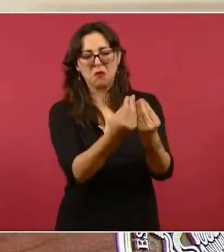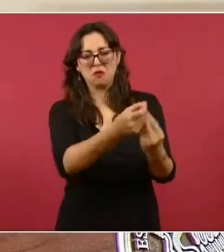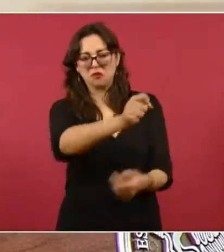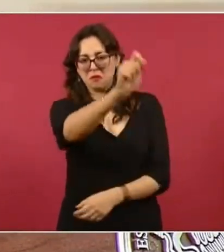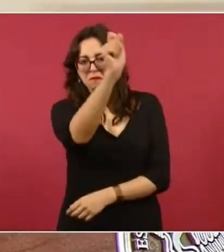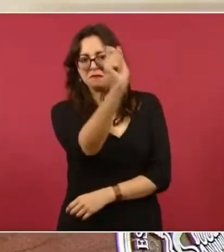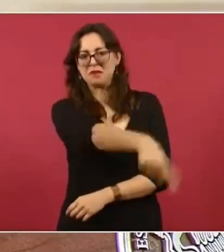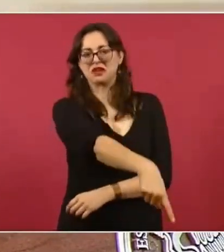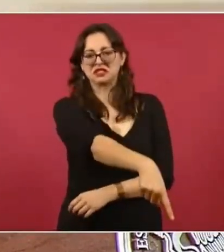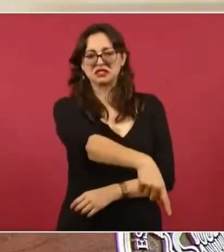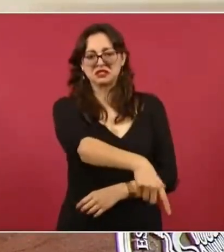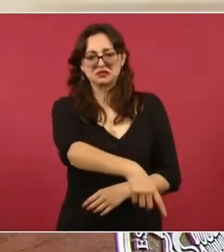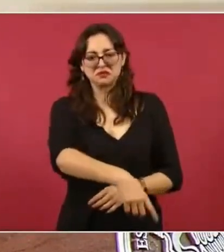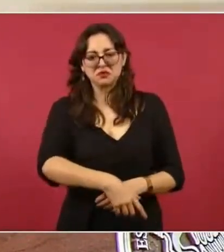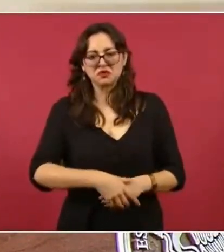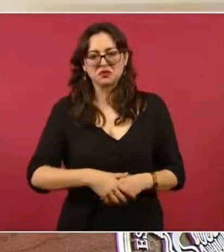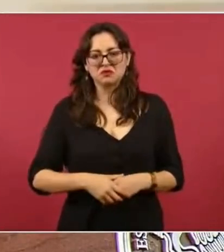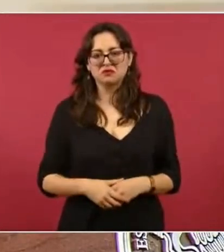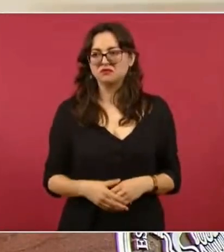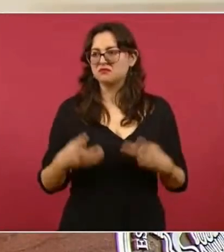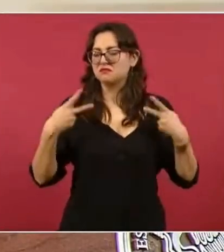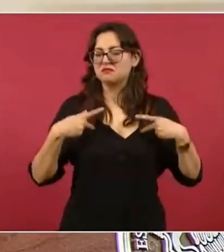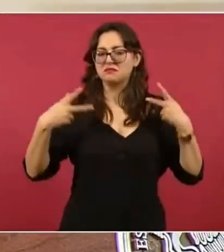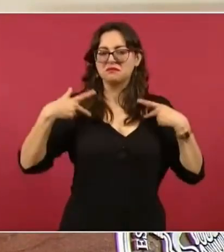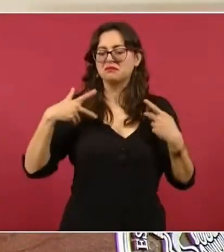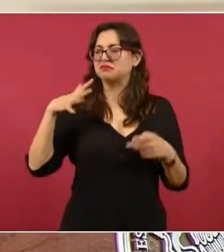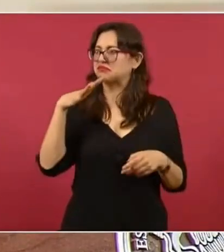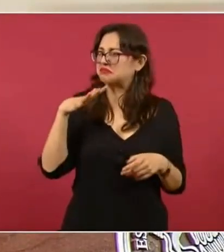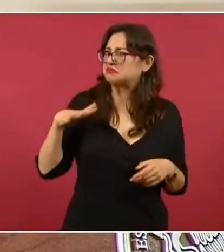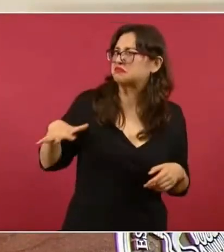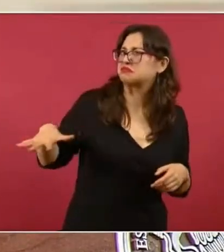que ha causado el sufrimiento de muchísima gente.